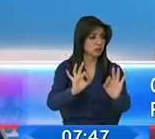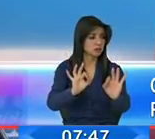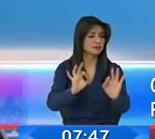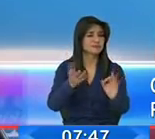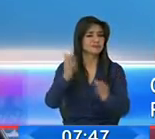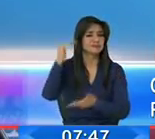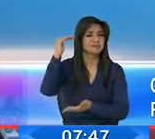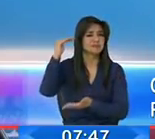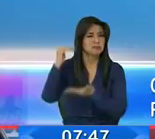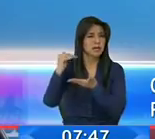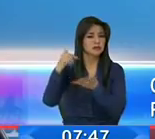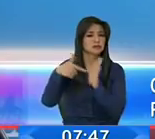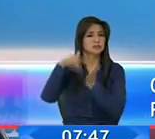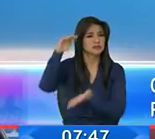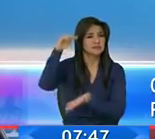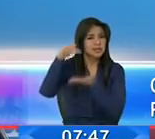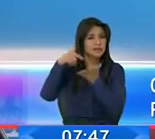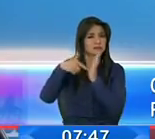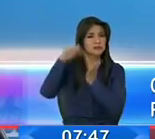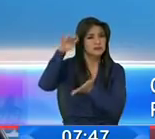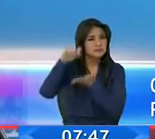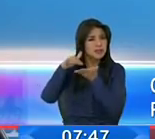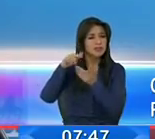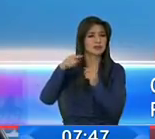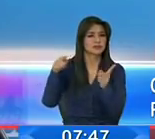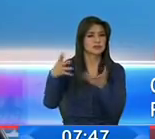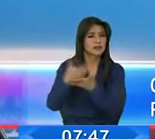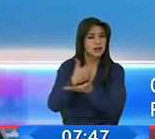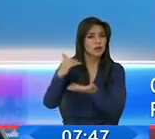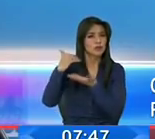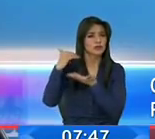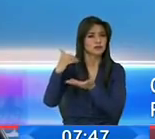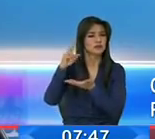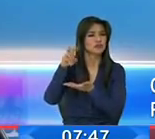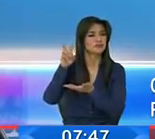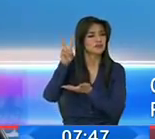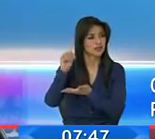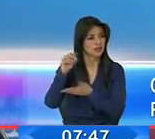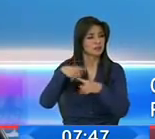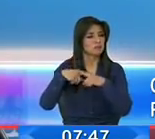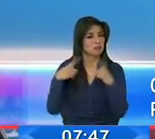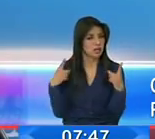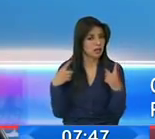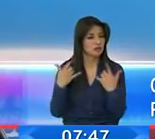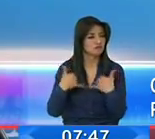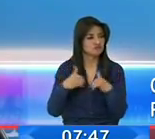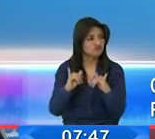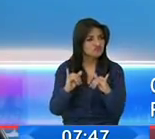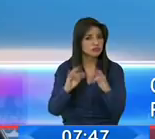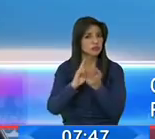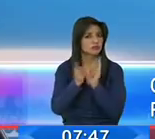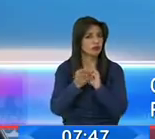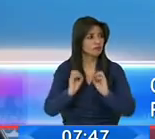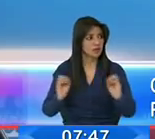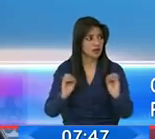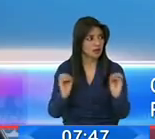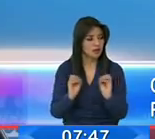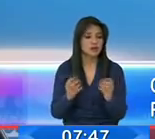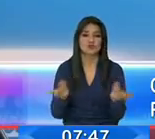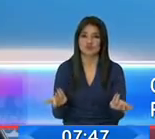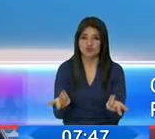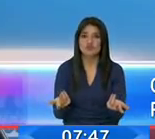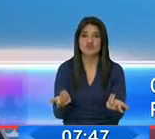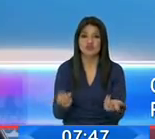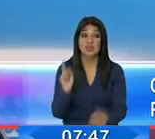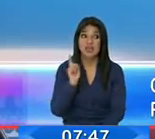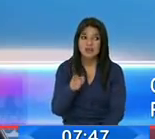déficit fiscal menor en el año 2020. Pero si no se continúa con las reformas, entonces eso se va